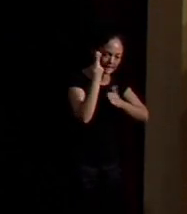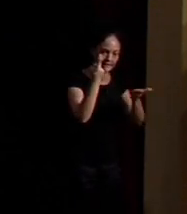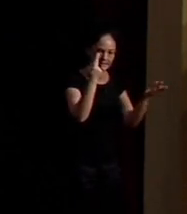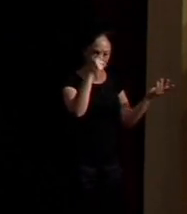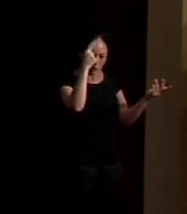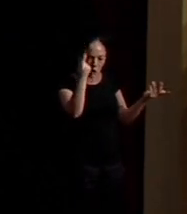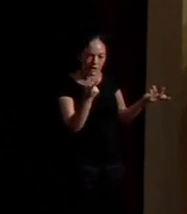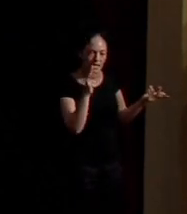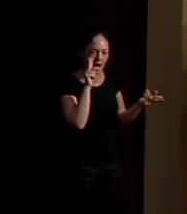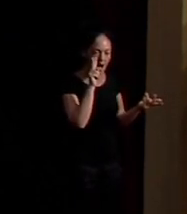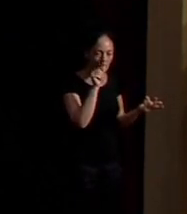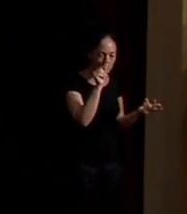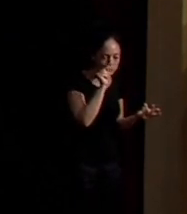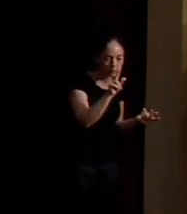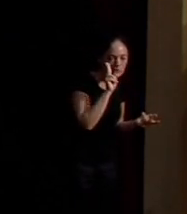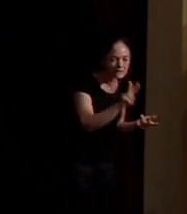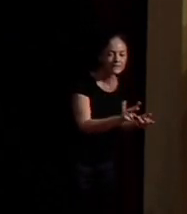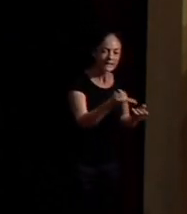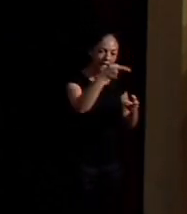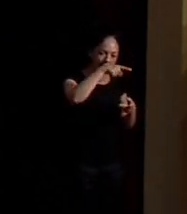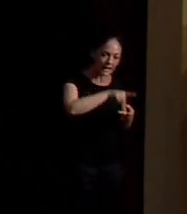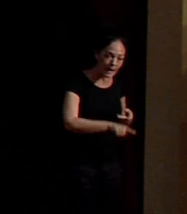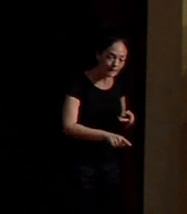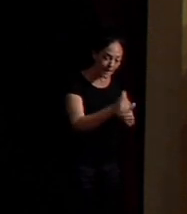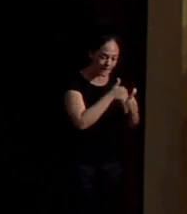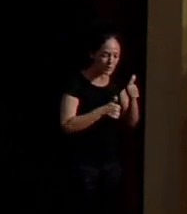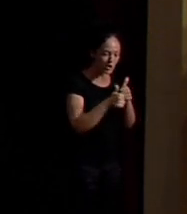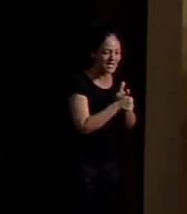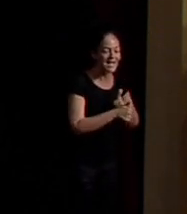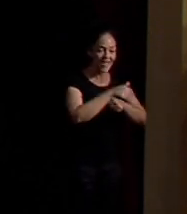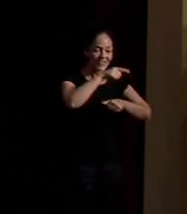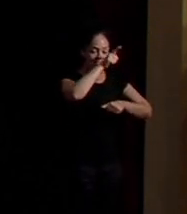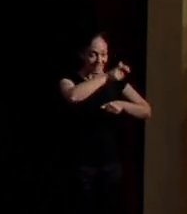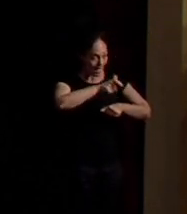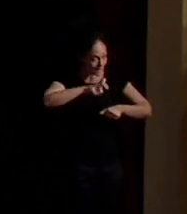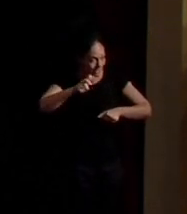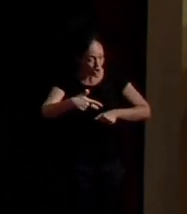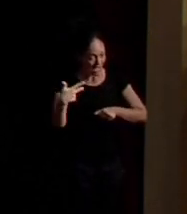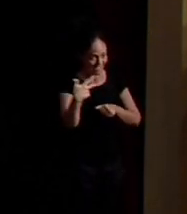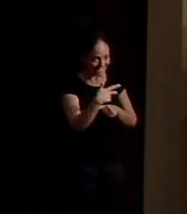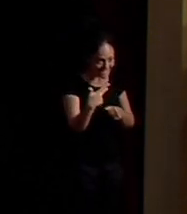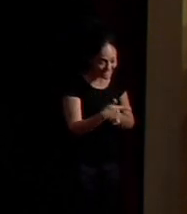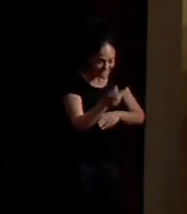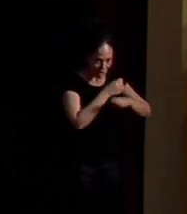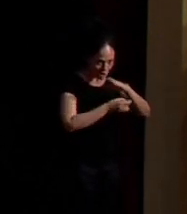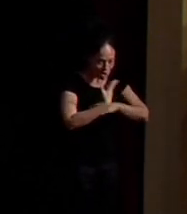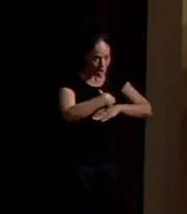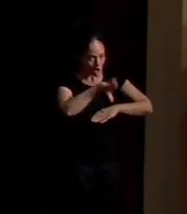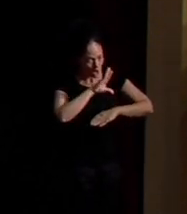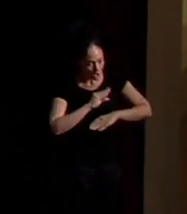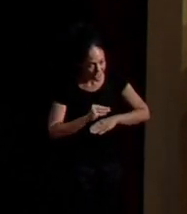prioridades por parte de aquellos que hacen el derecho, por parte de aquellos que aplican el derecho y por parte de aquellos que interpretan el